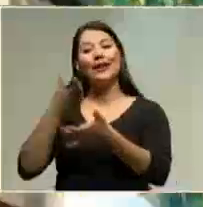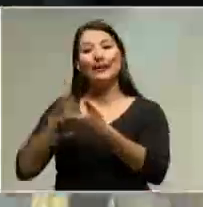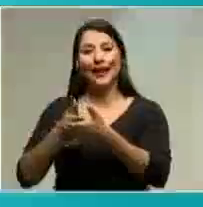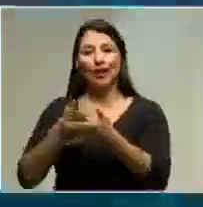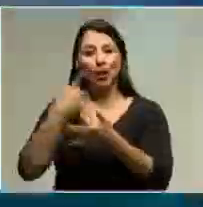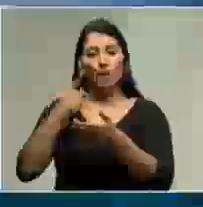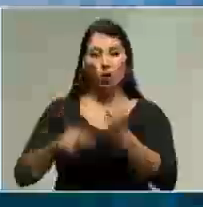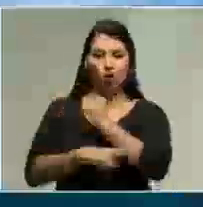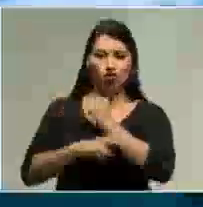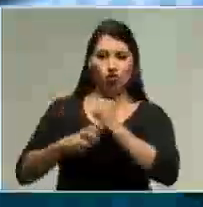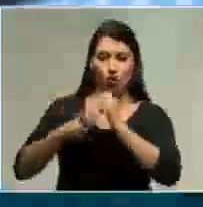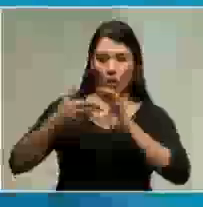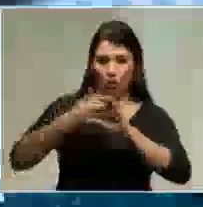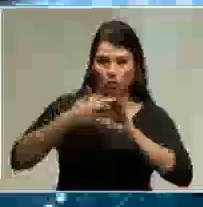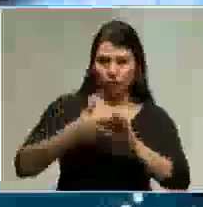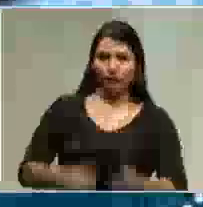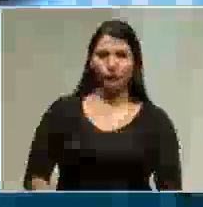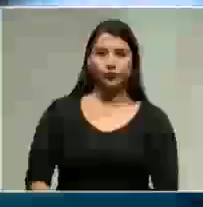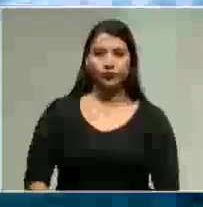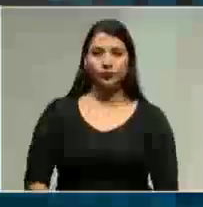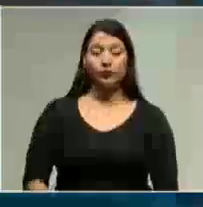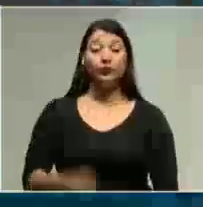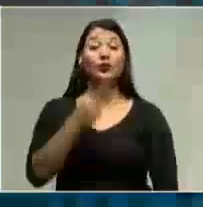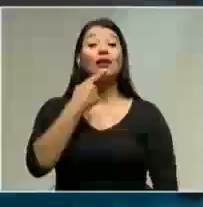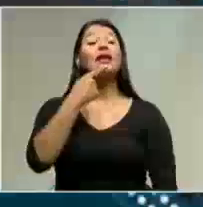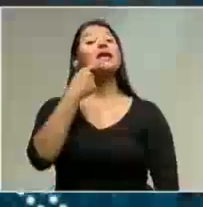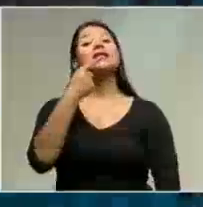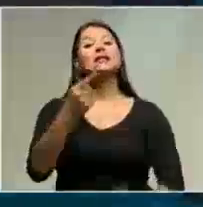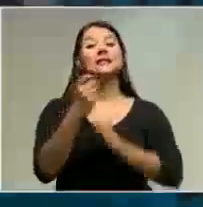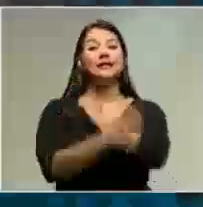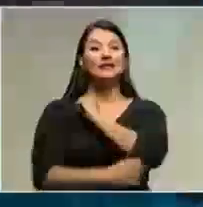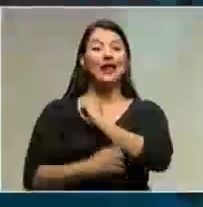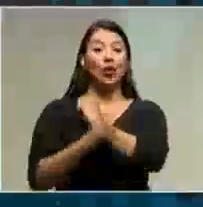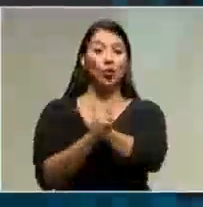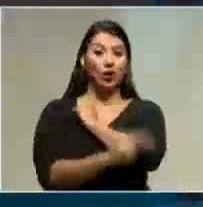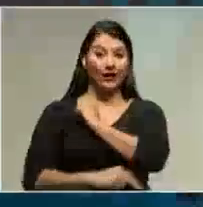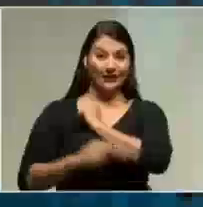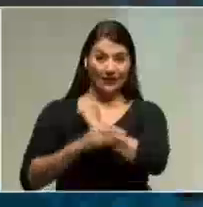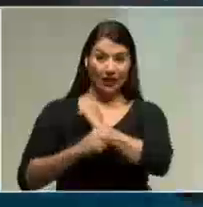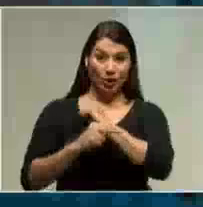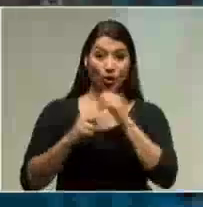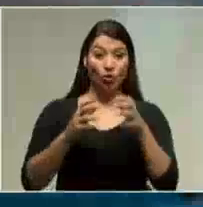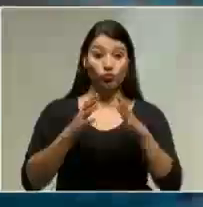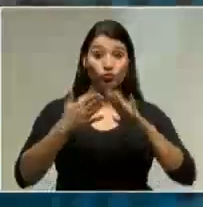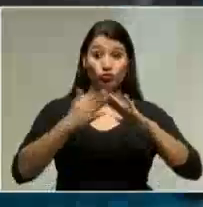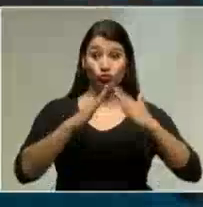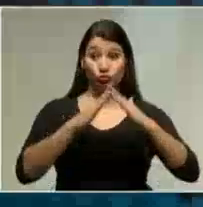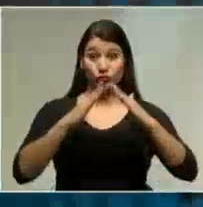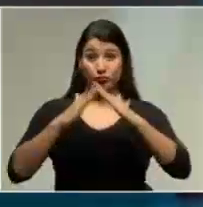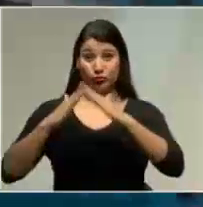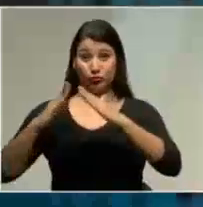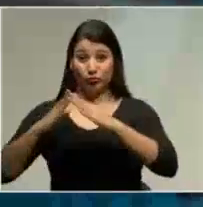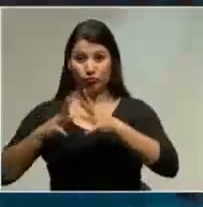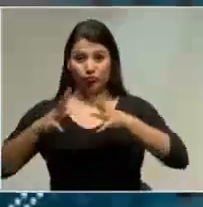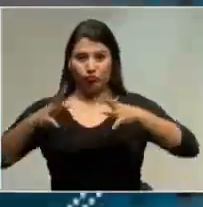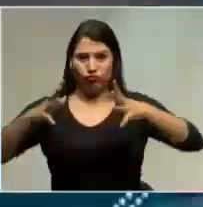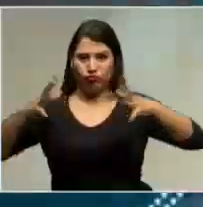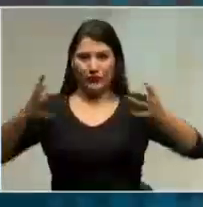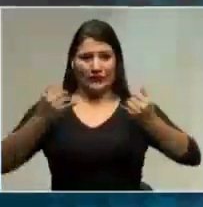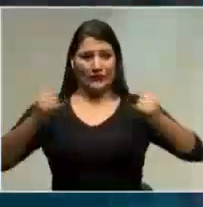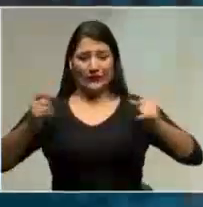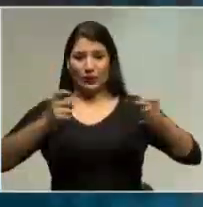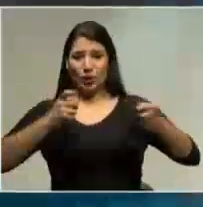sector. Según lo señala el informe del Estado de la Nación, el crecimiento urbanístico descontrolado es una de las